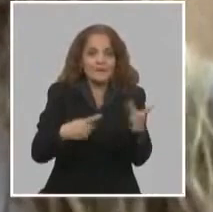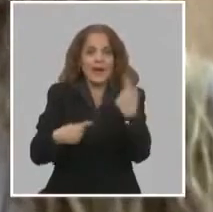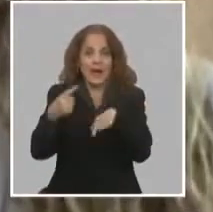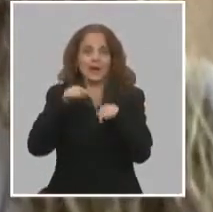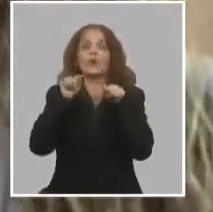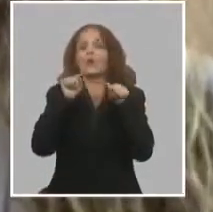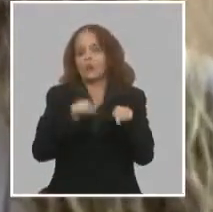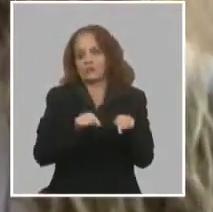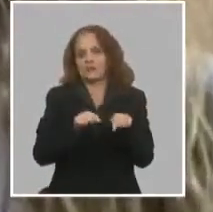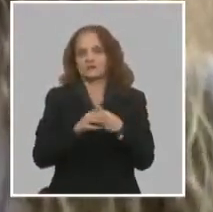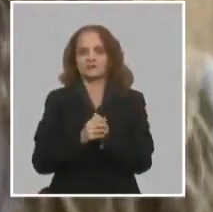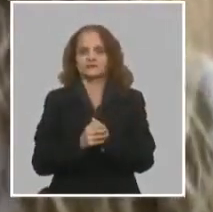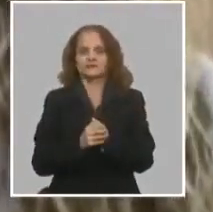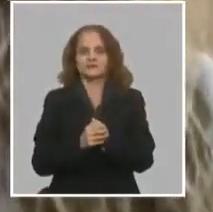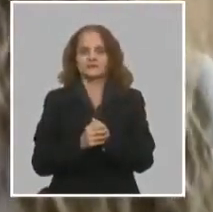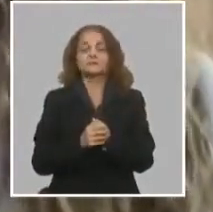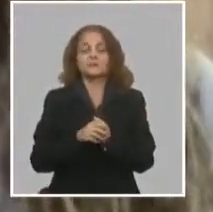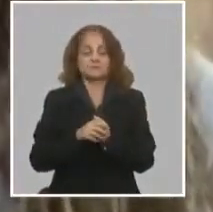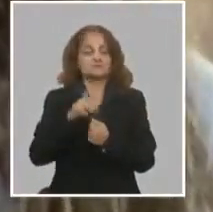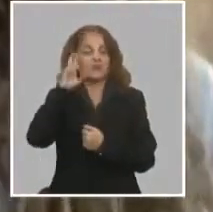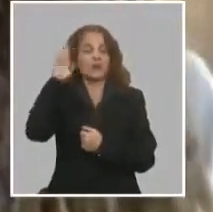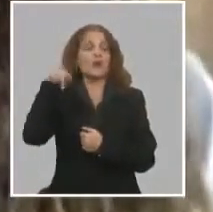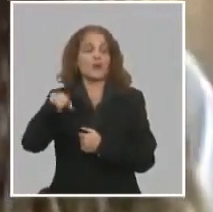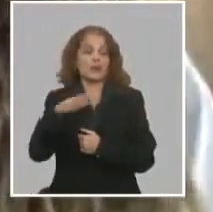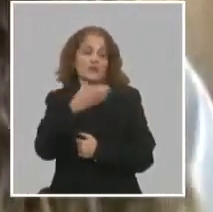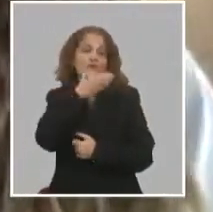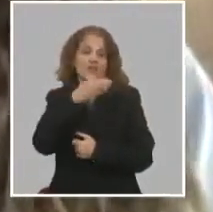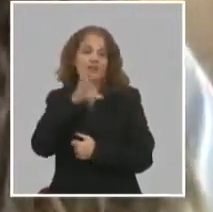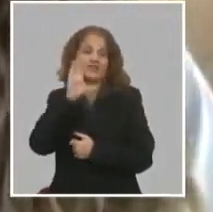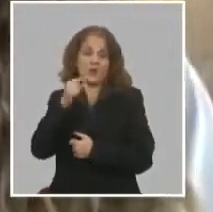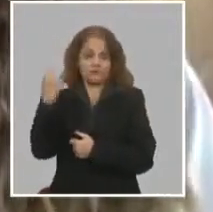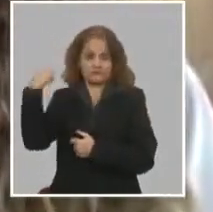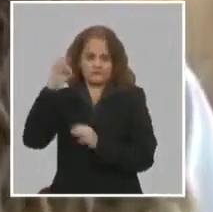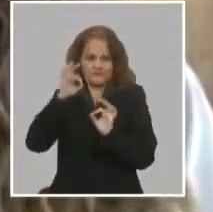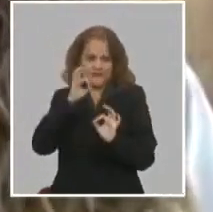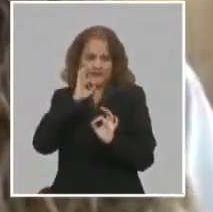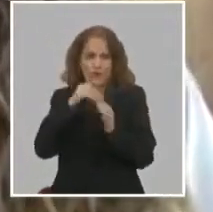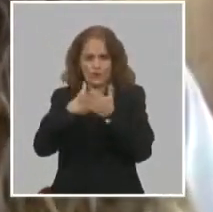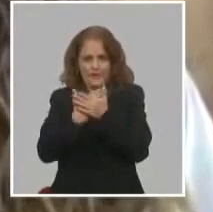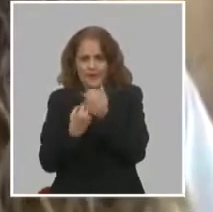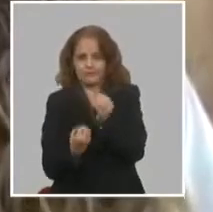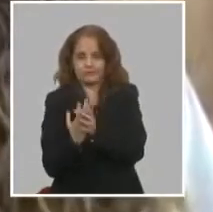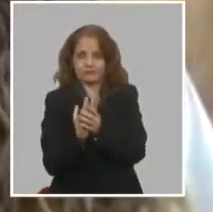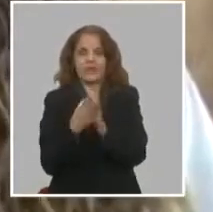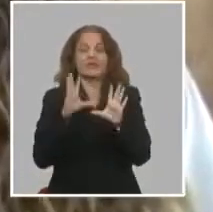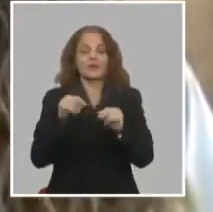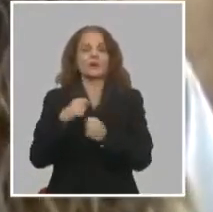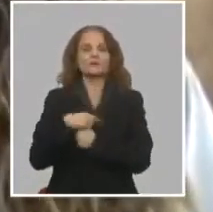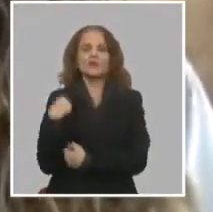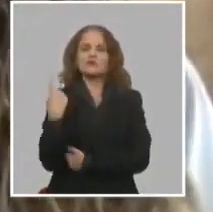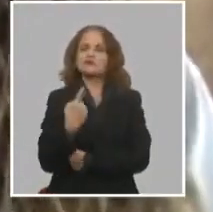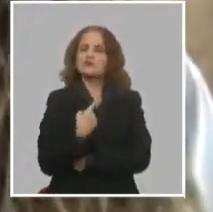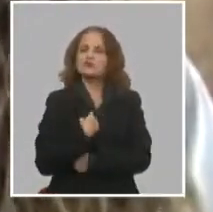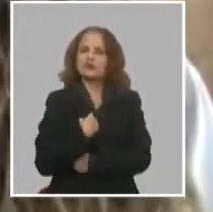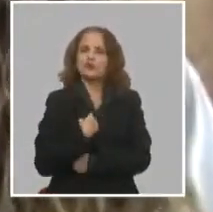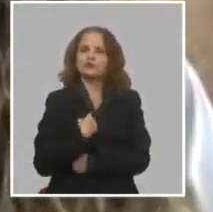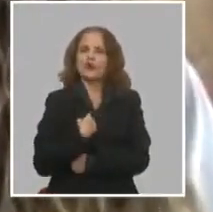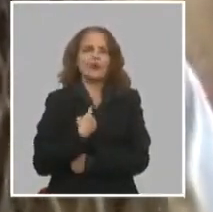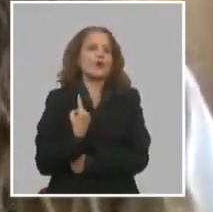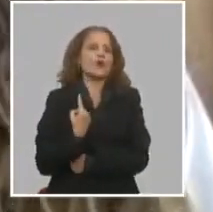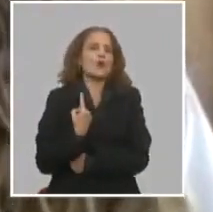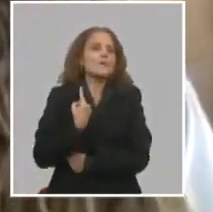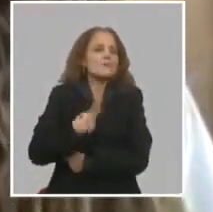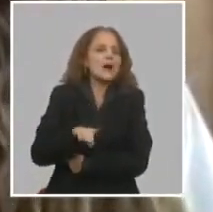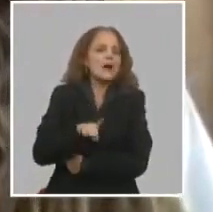Recuerdo perfectamente las palabras de nuestro comandante en jefe con las que quisiera compartir cuando nos decía que nosotros ofrecemos formar